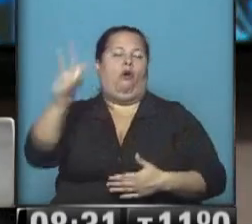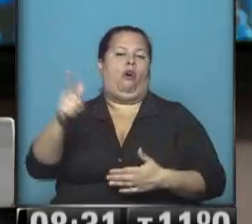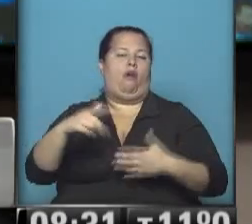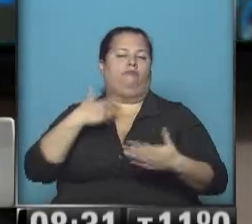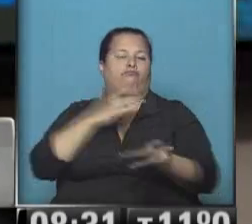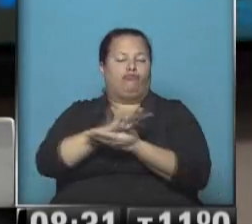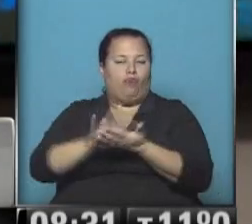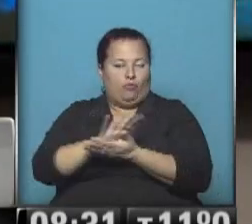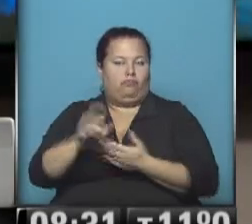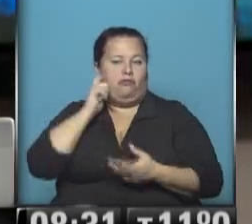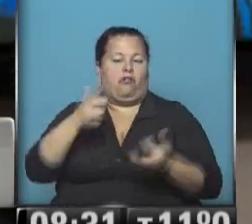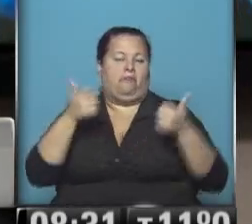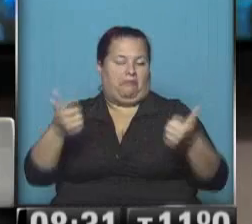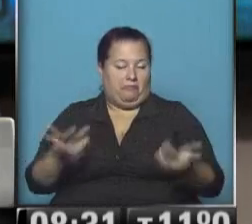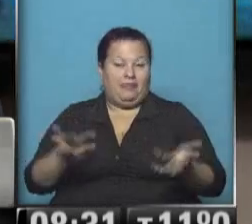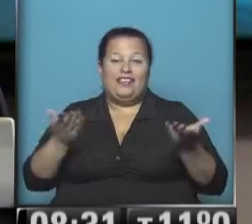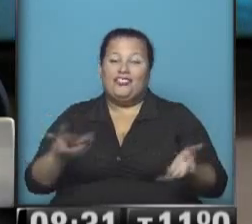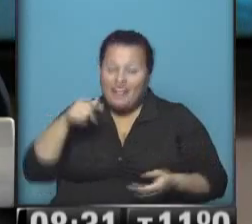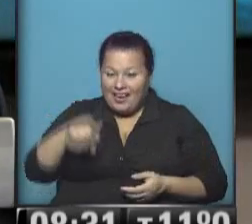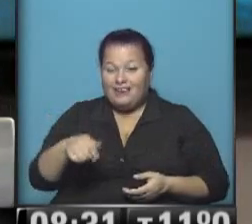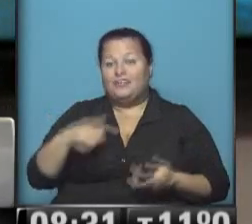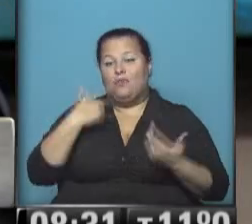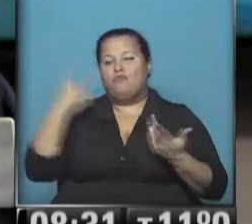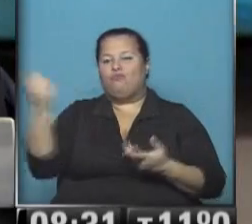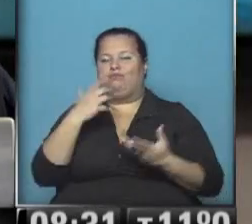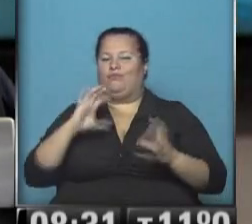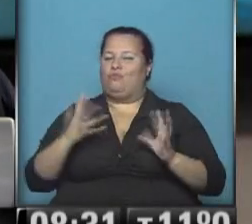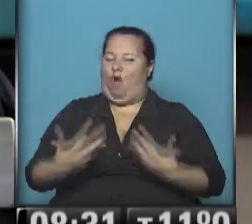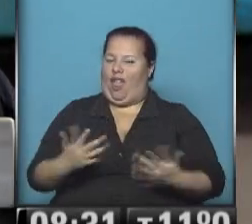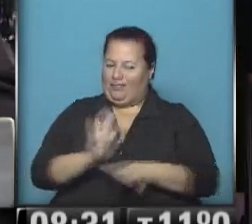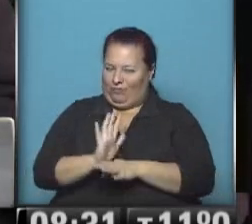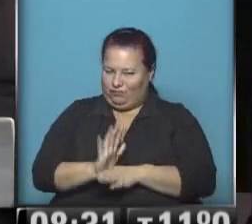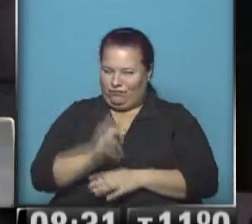capearlo y lograr estos resultados y creo que esto es lo que molesta